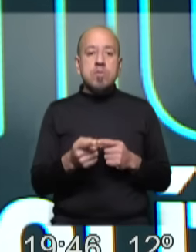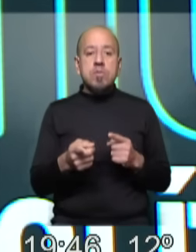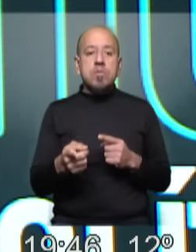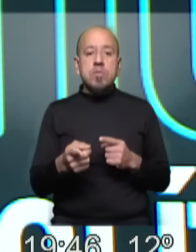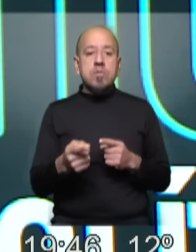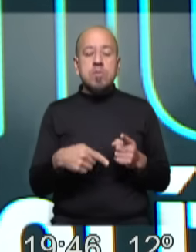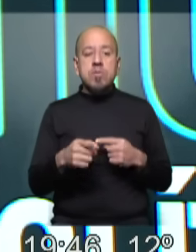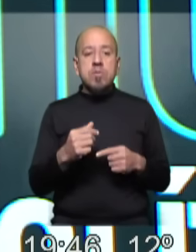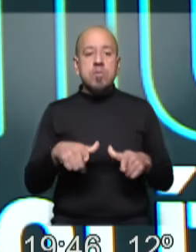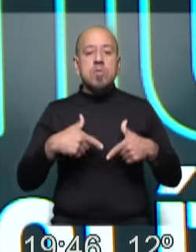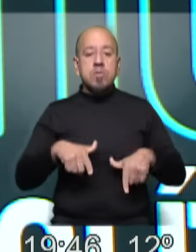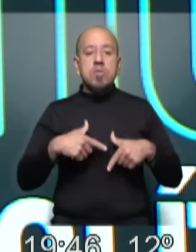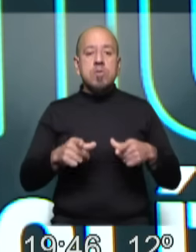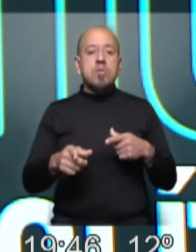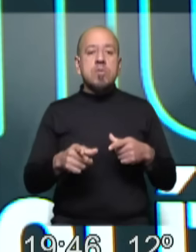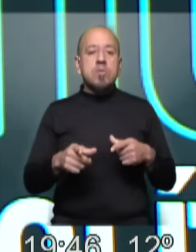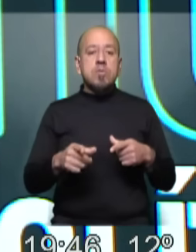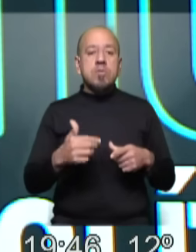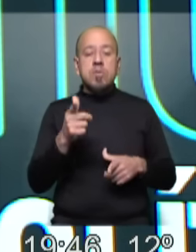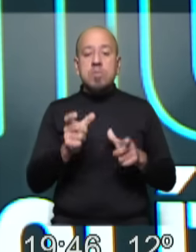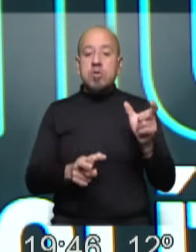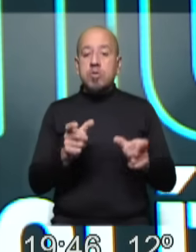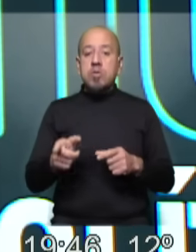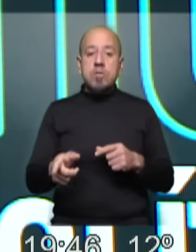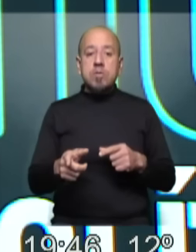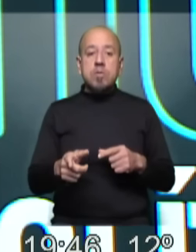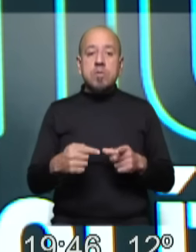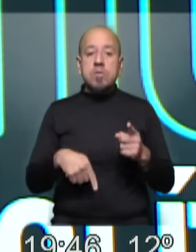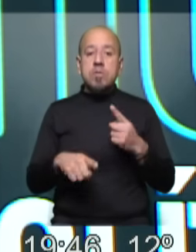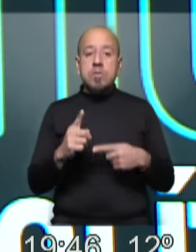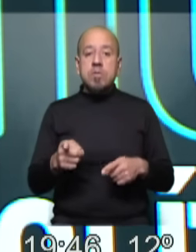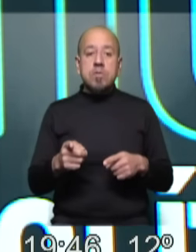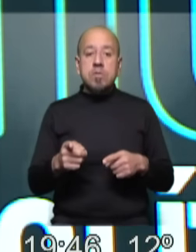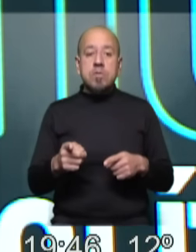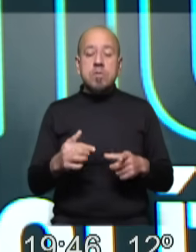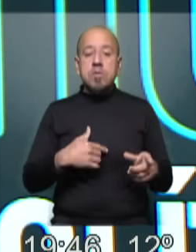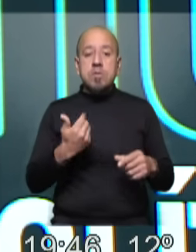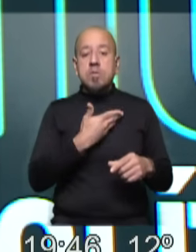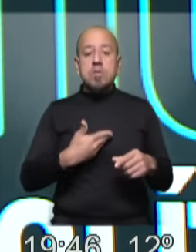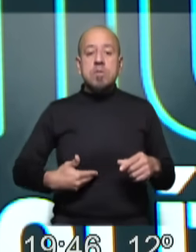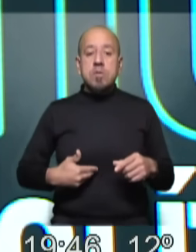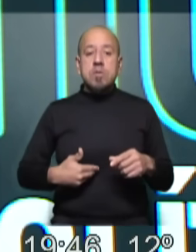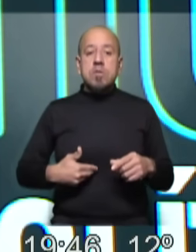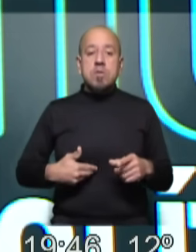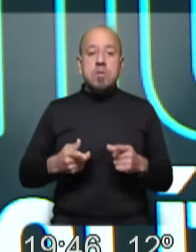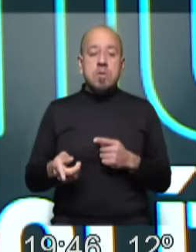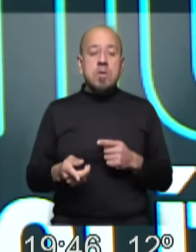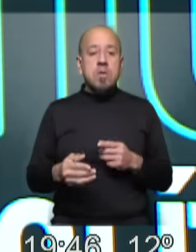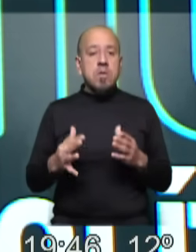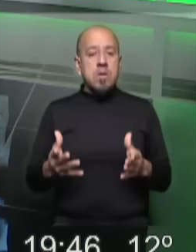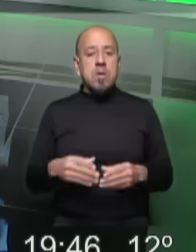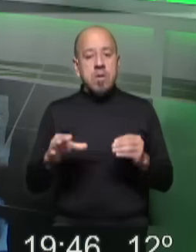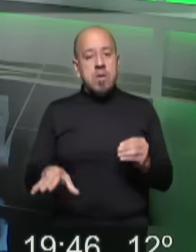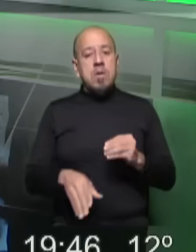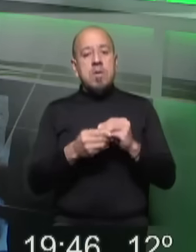es un ministro un subsecretario una persona muy cercana digamos lo que se puede llamar hasta de la mesa chica del presidente eh Y que se acumula con